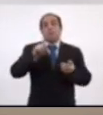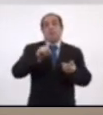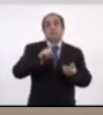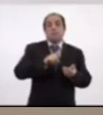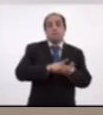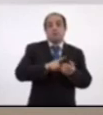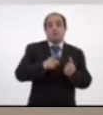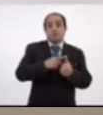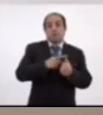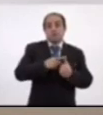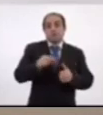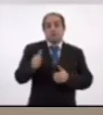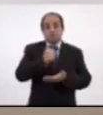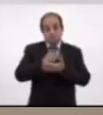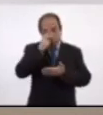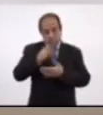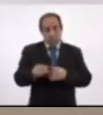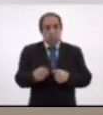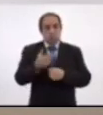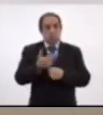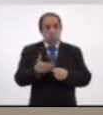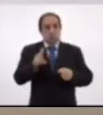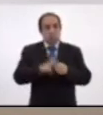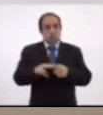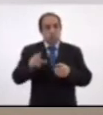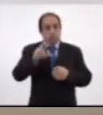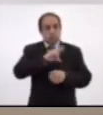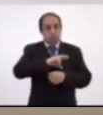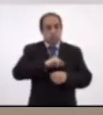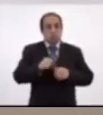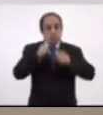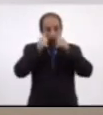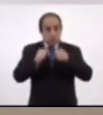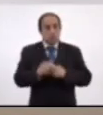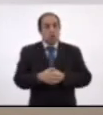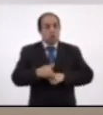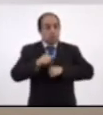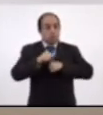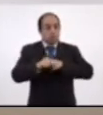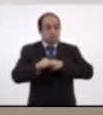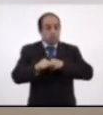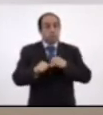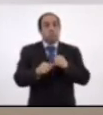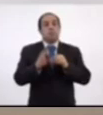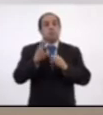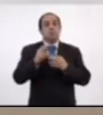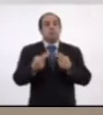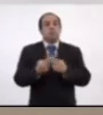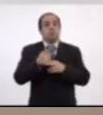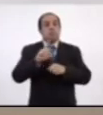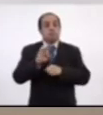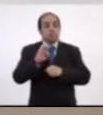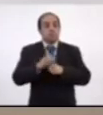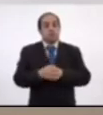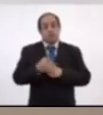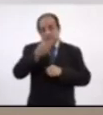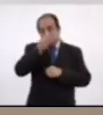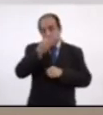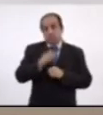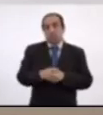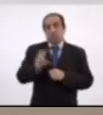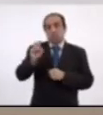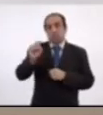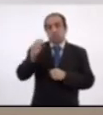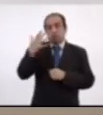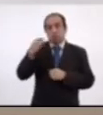de México, en hospitales privados se llegaron a atender entre partos y cesáreas a cerca de 35,000 mujeres y